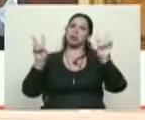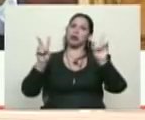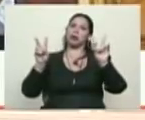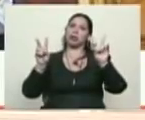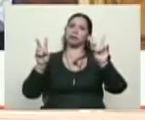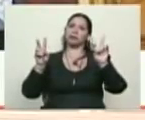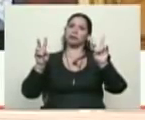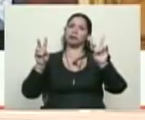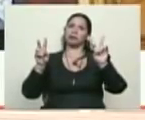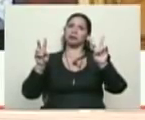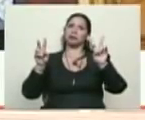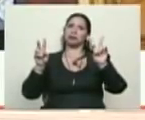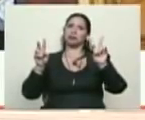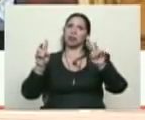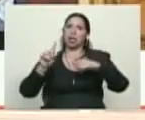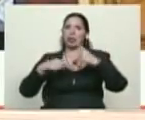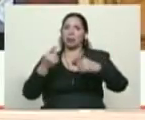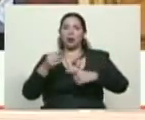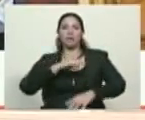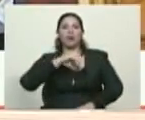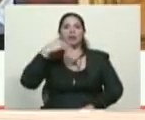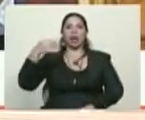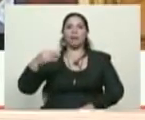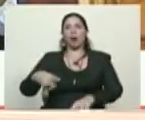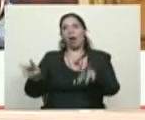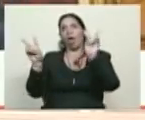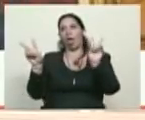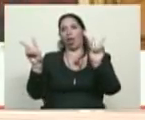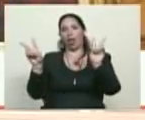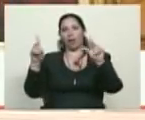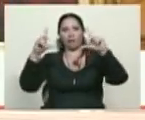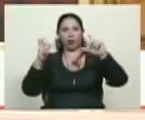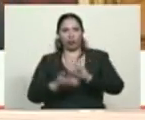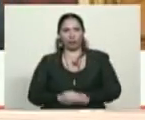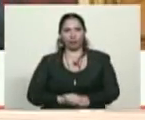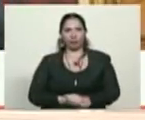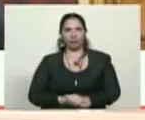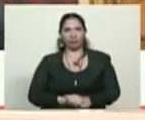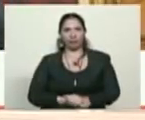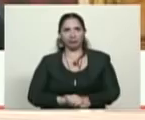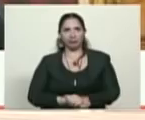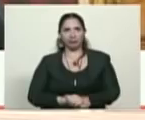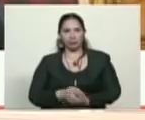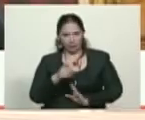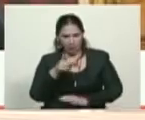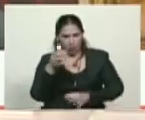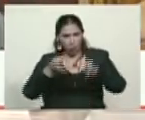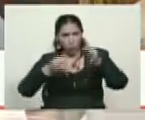Invisibles. Aparecerán nuestros fantasmas así. Invisibles de la victoria. ¿Es eso justo?